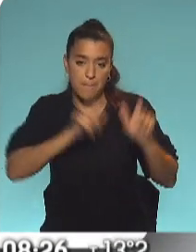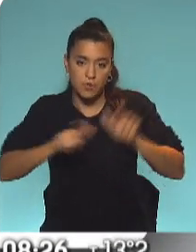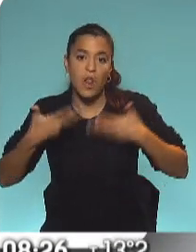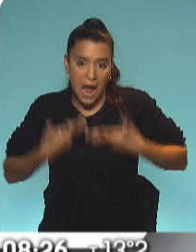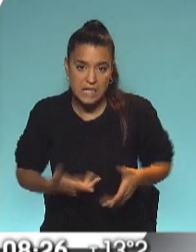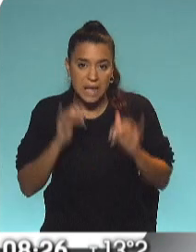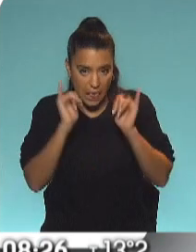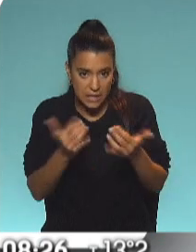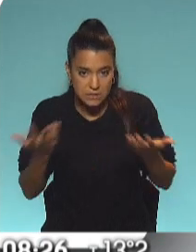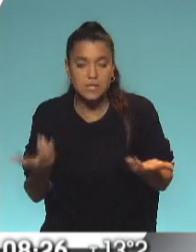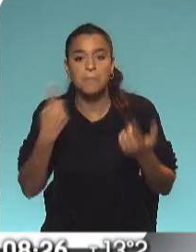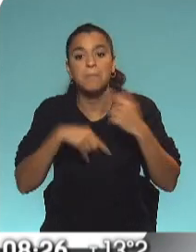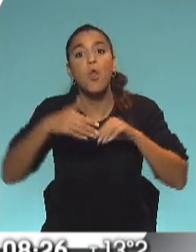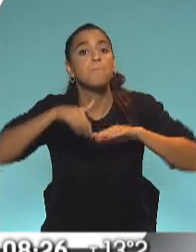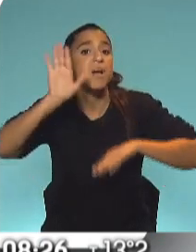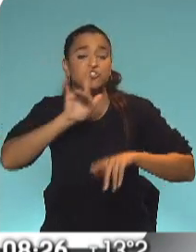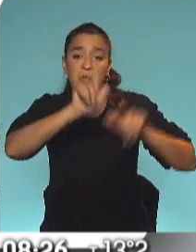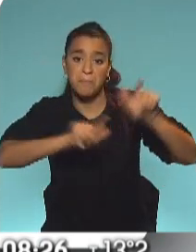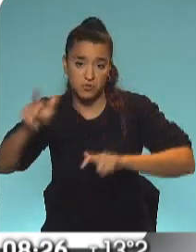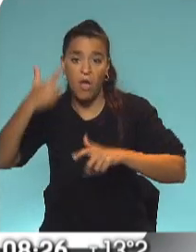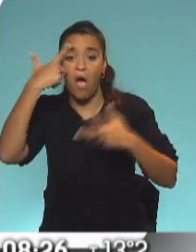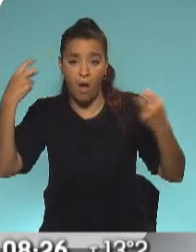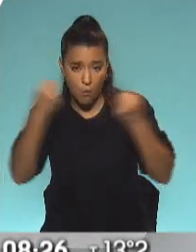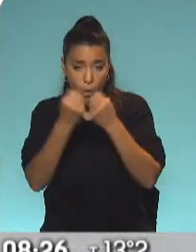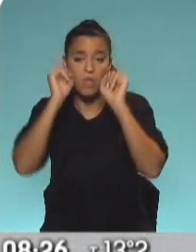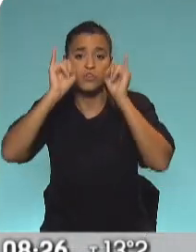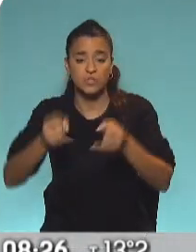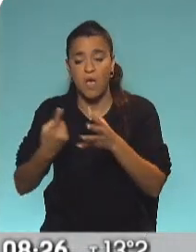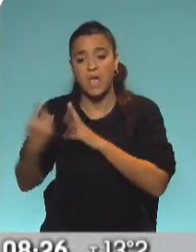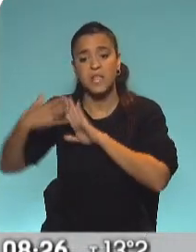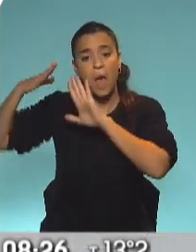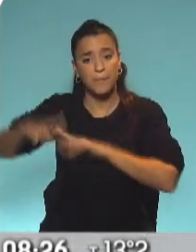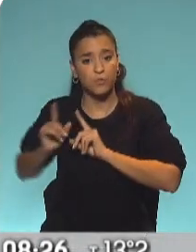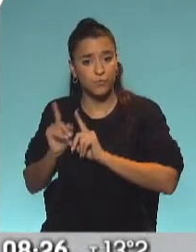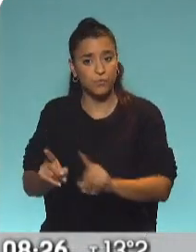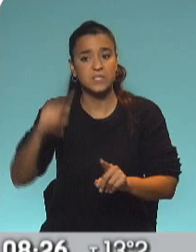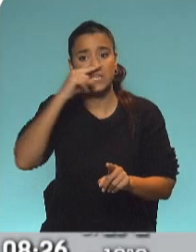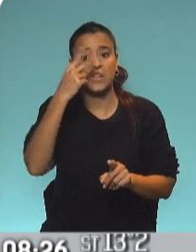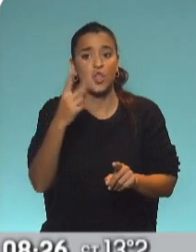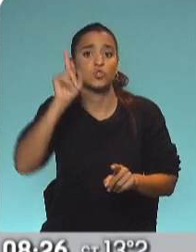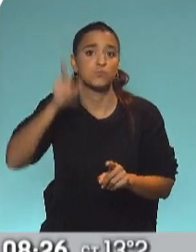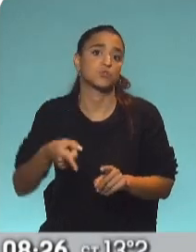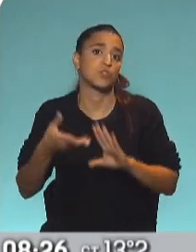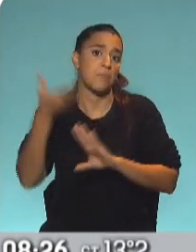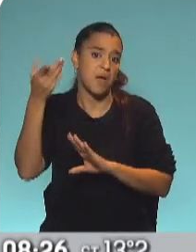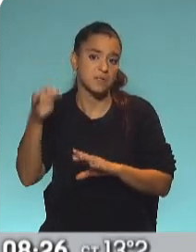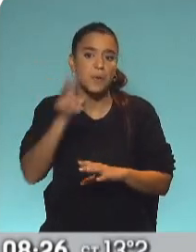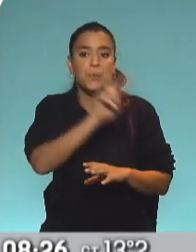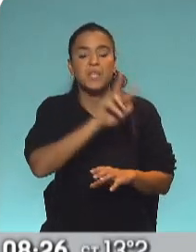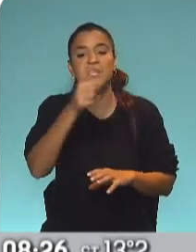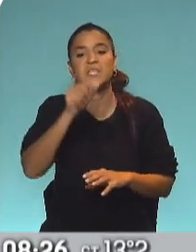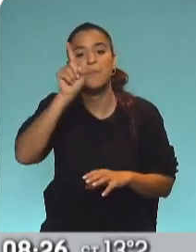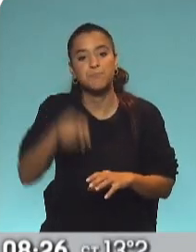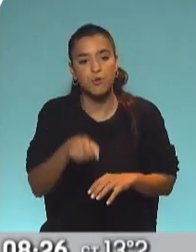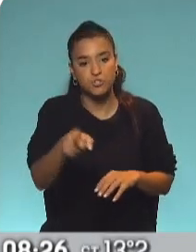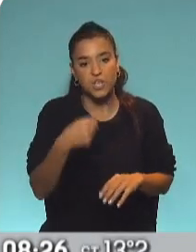agotamiento, pero la mayoría de la gente está de acuerdo con seguir el aislamiento, más del 72%, sin embargo el